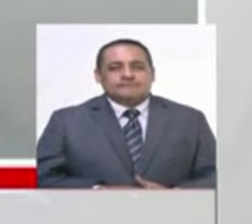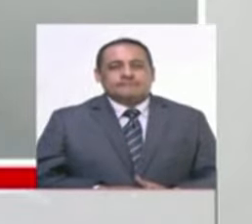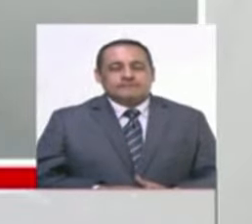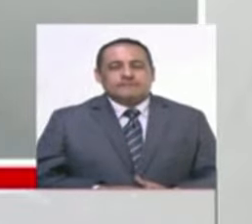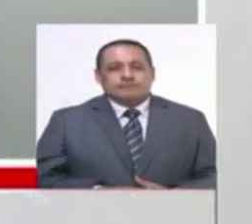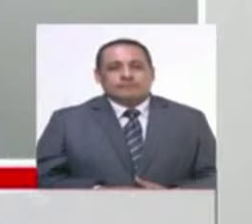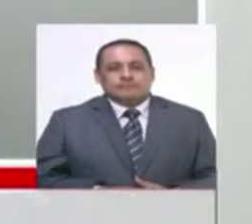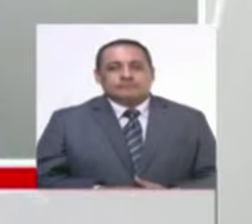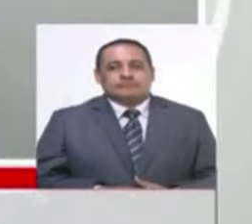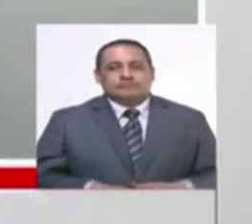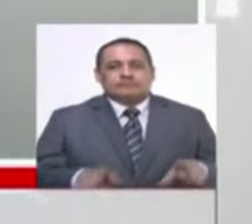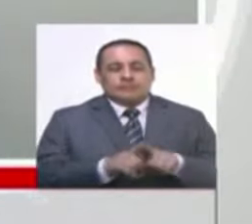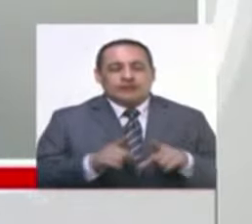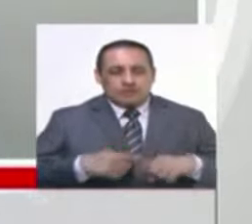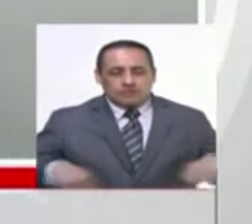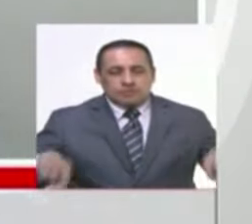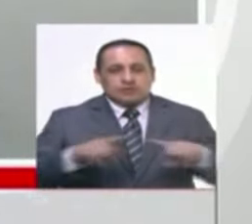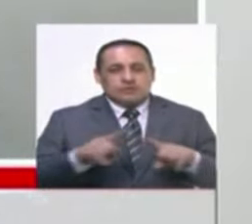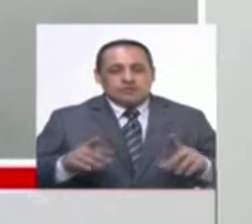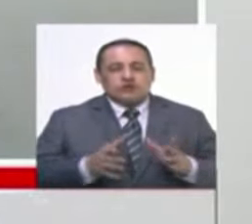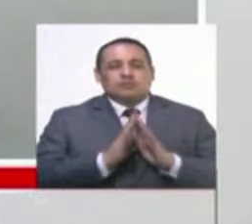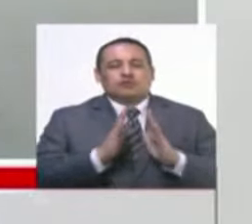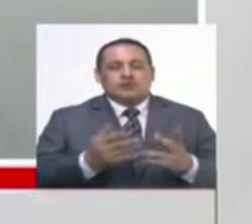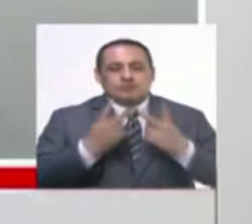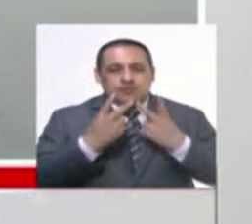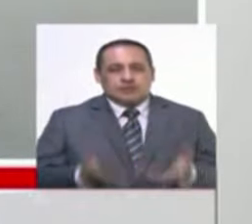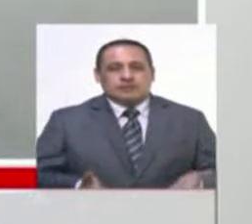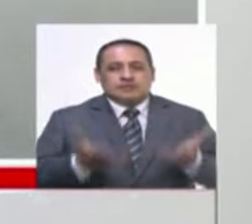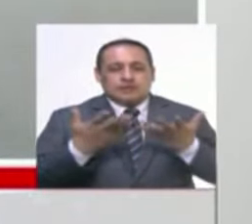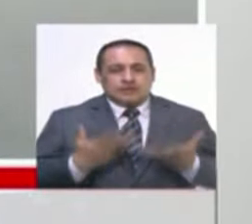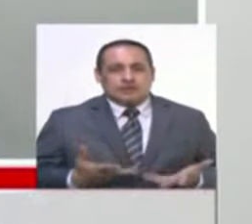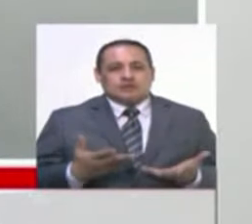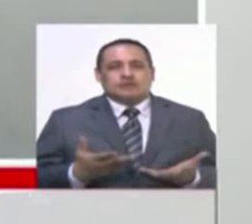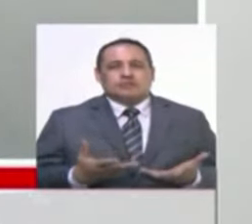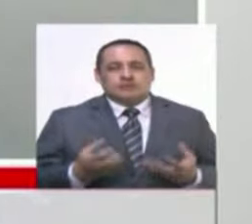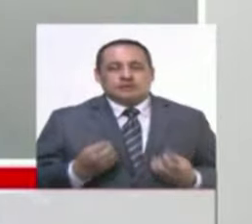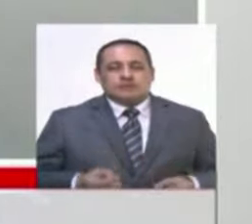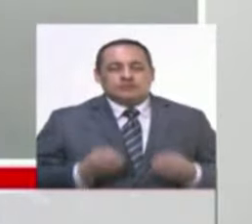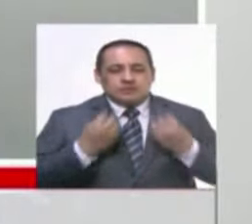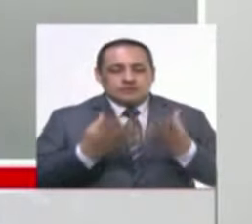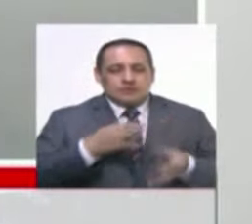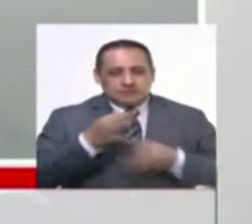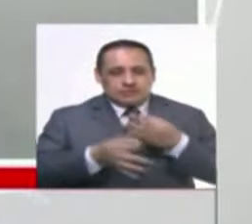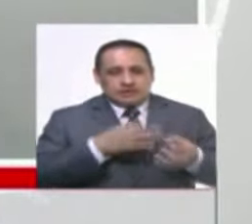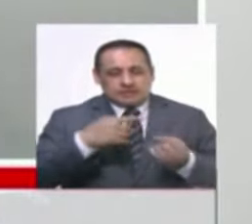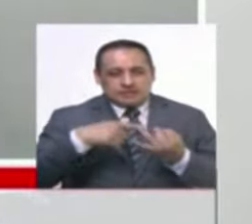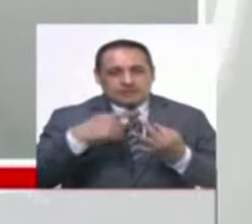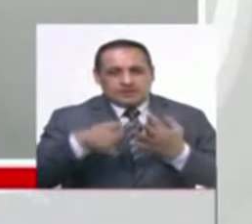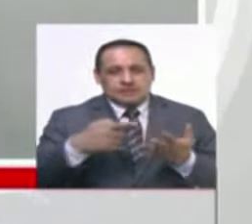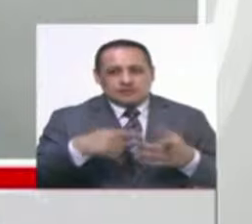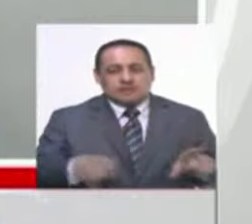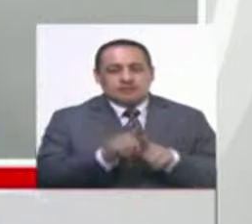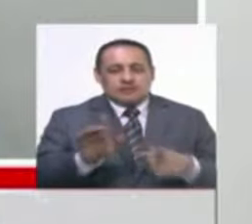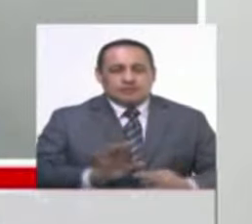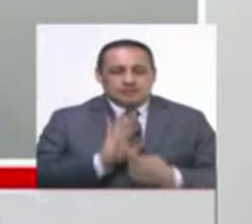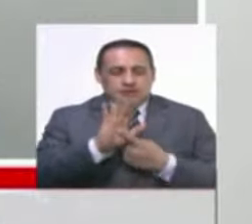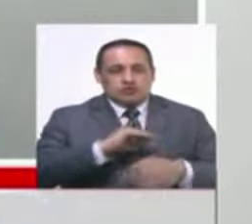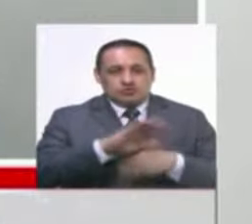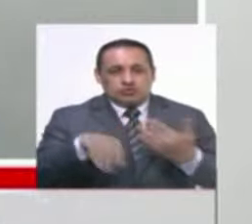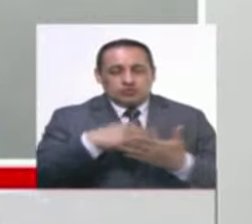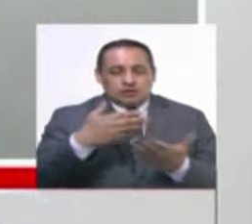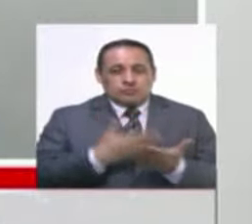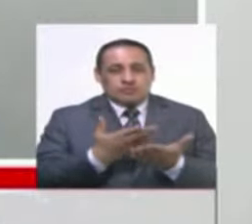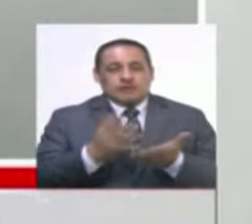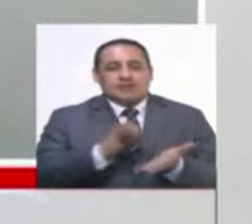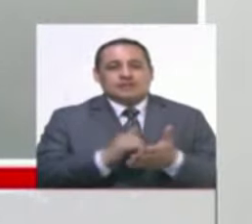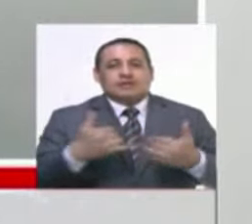que para yo poder brindar mis declaraciones y presentar todos los medios de prueba